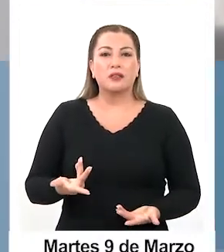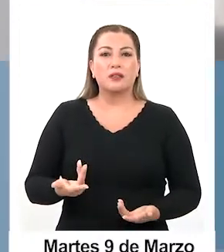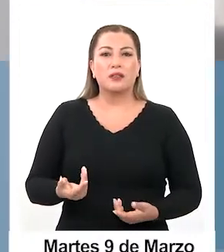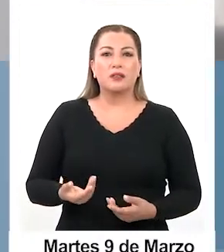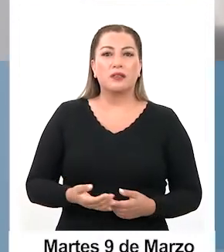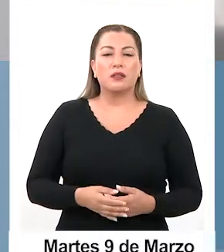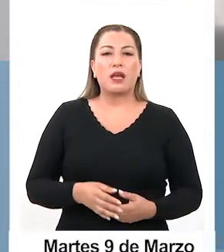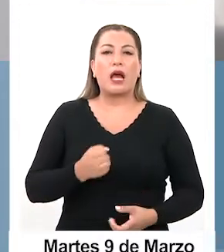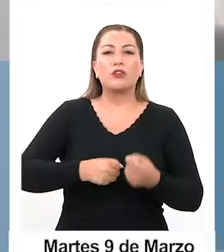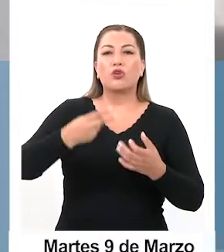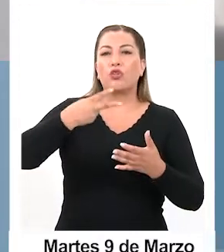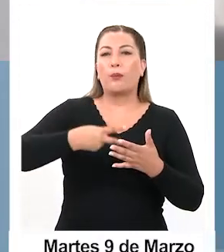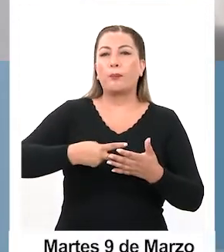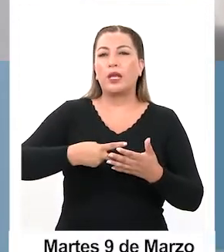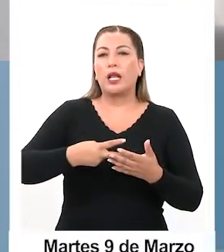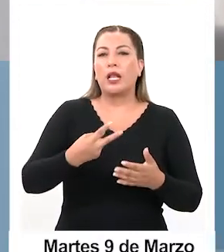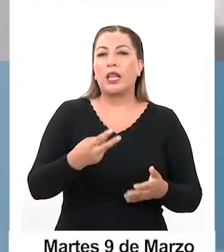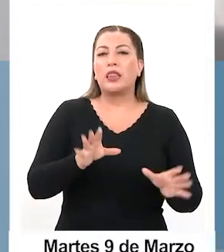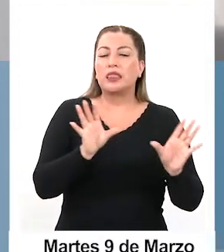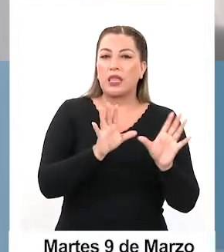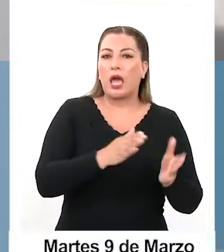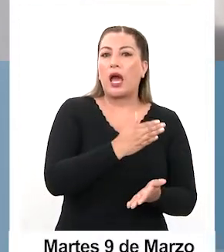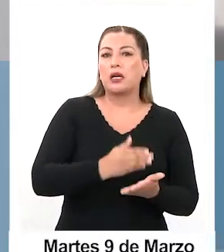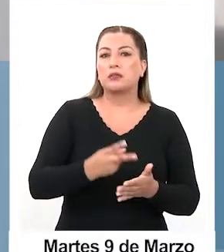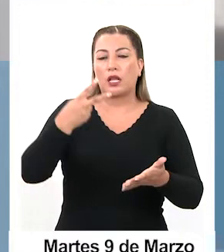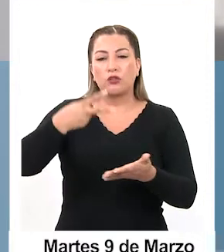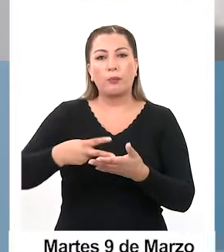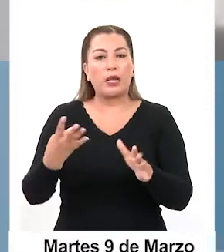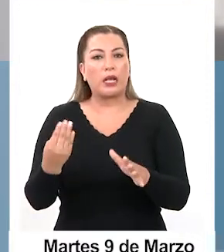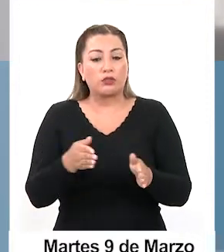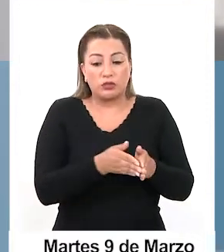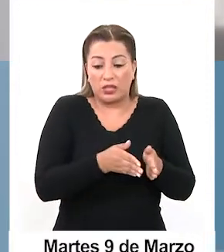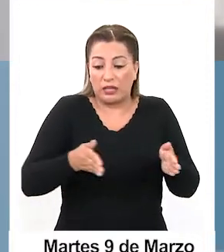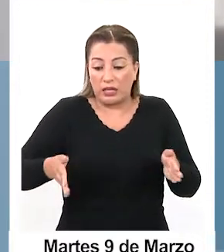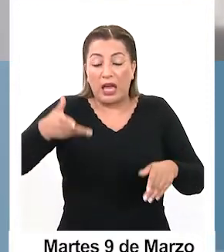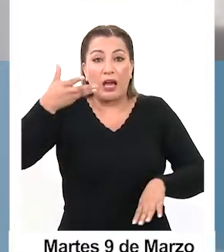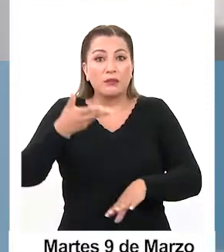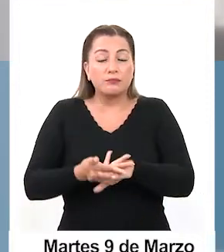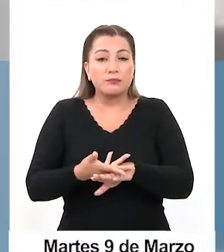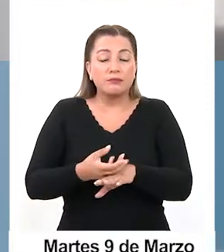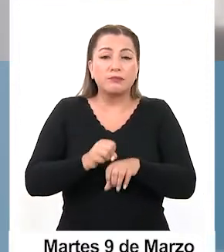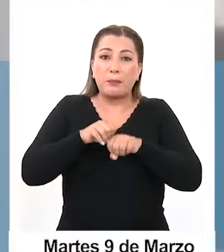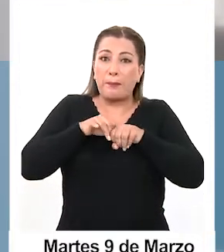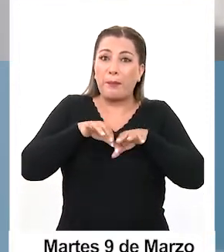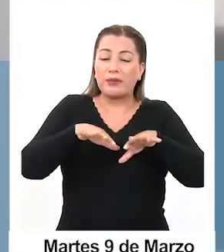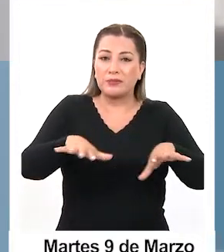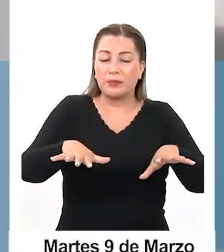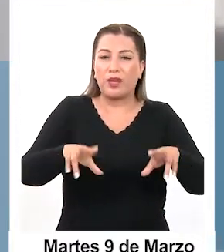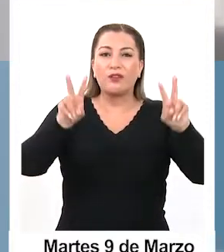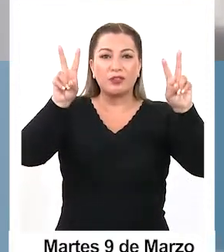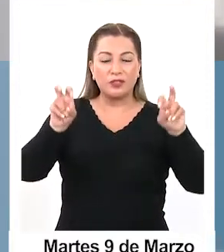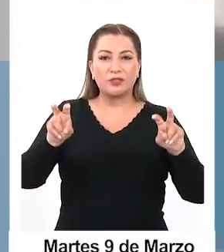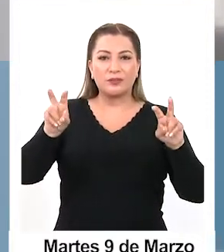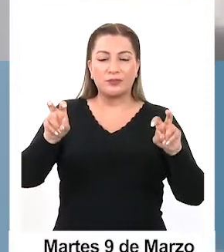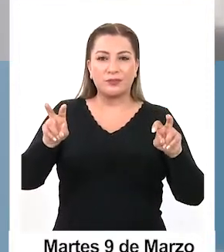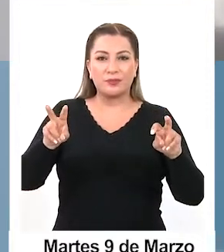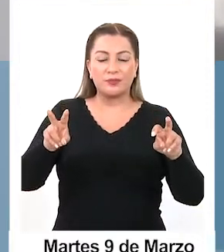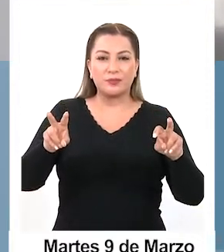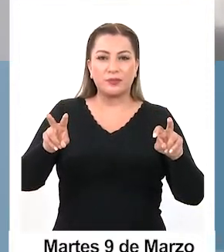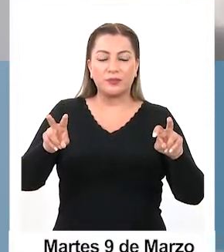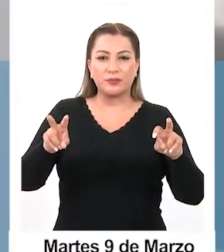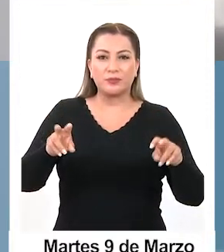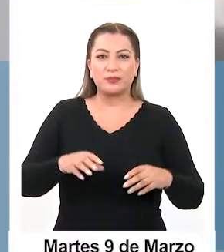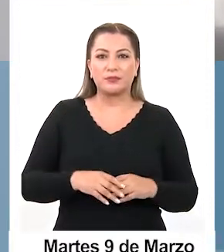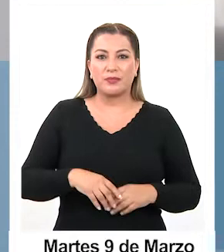periodo de 2010-2014, donde efectivamente teníamos pandemias fundamentalmente asociadas a lo que eran